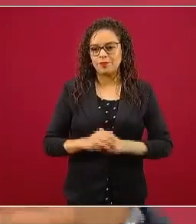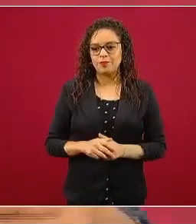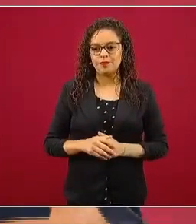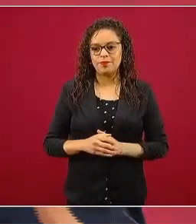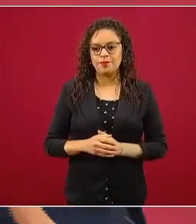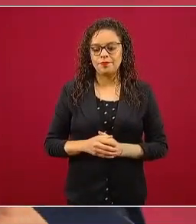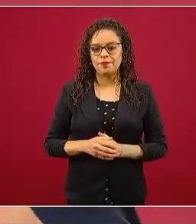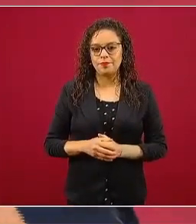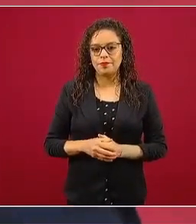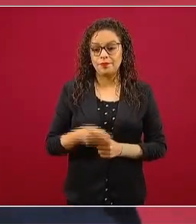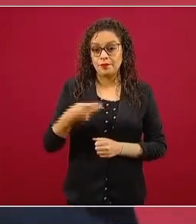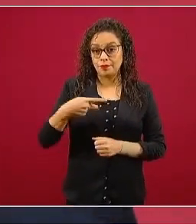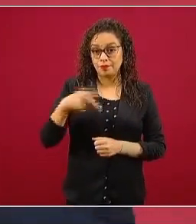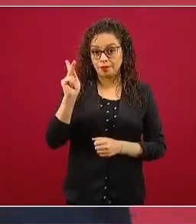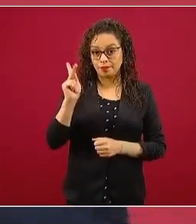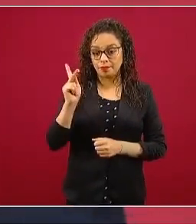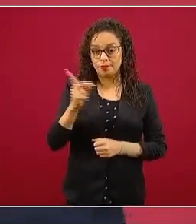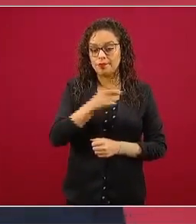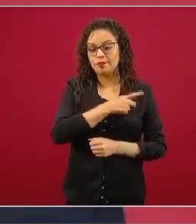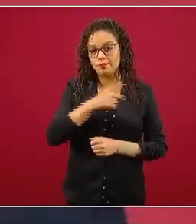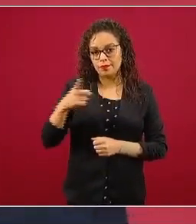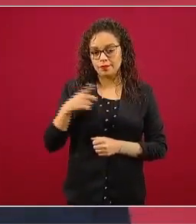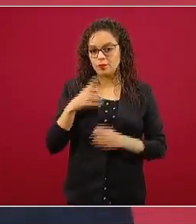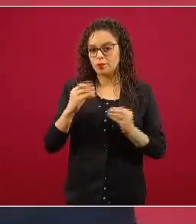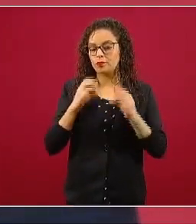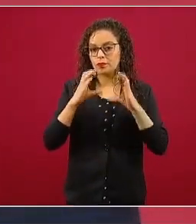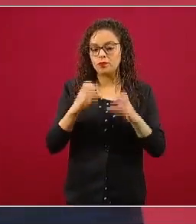pero con sana distancia.